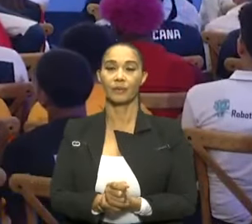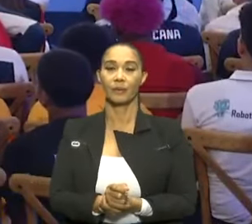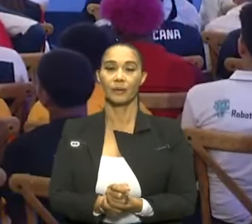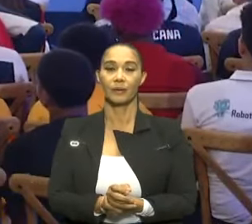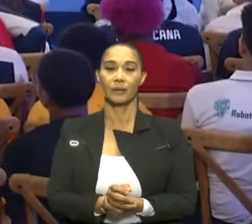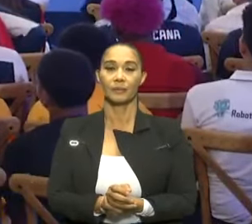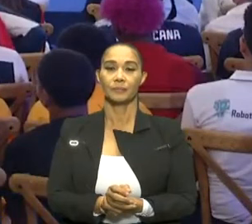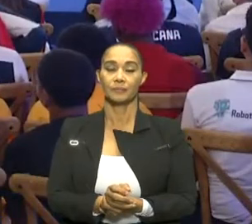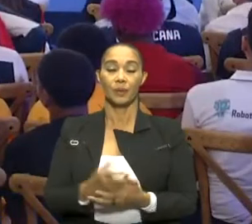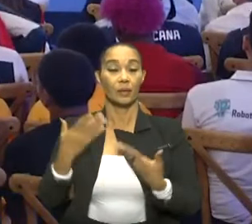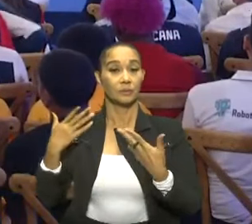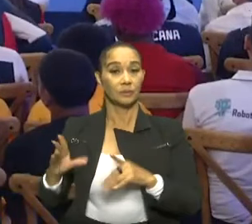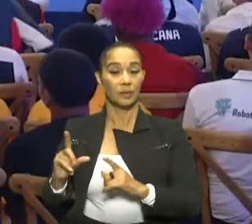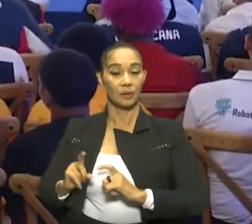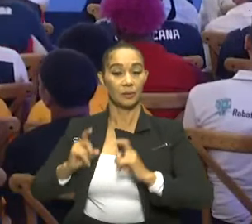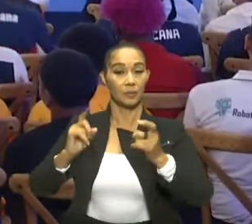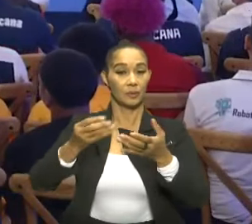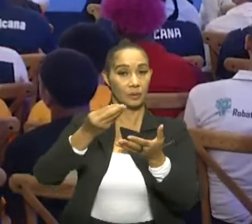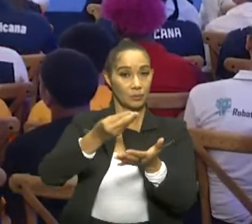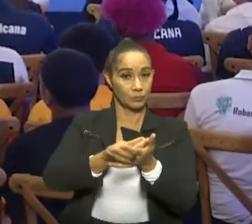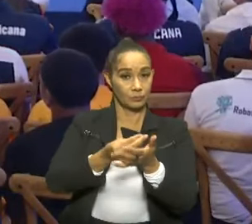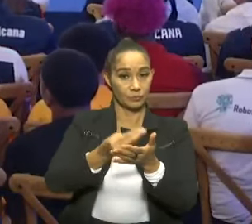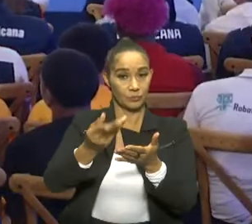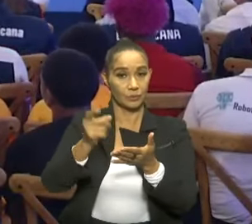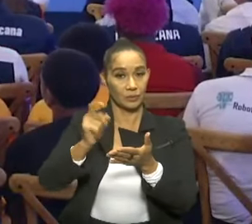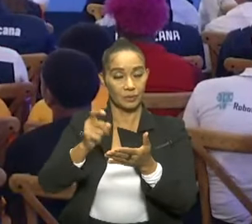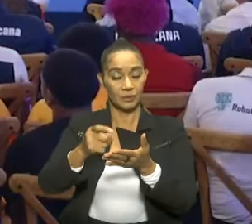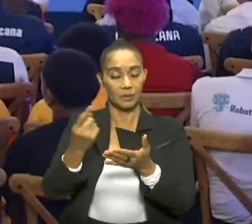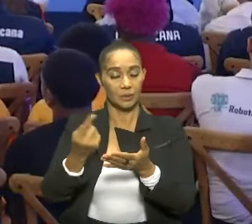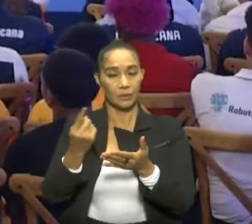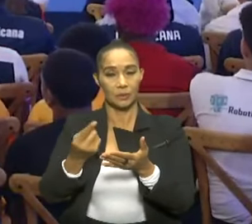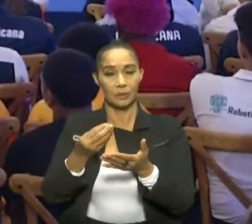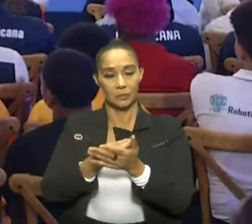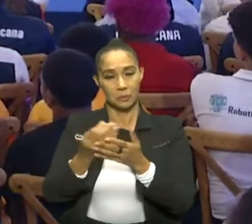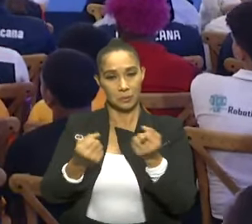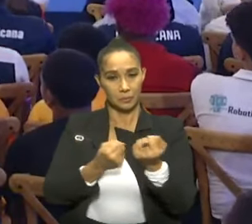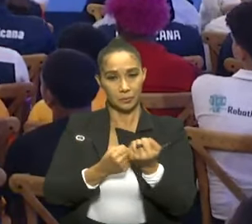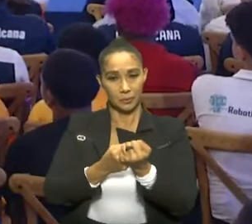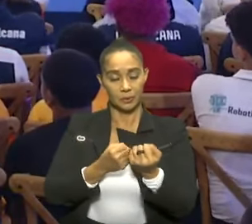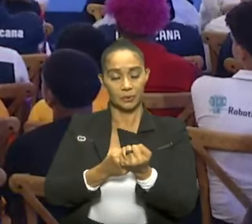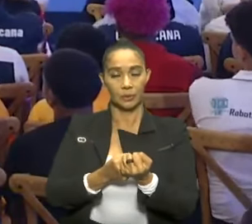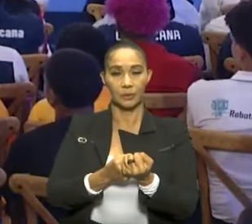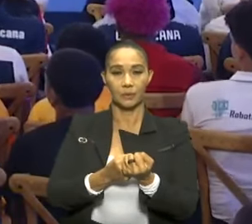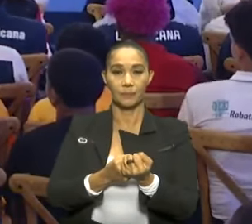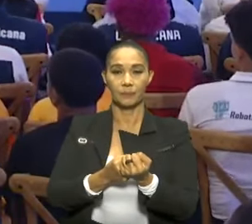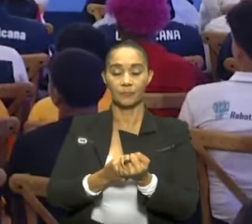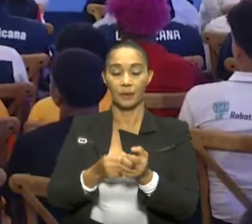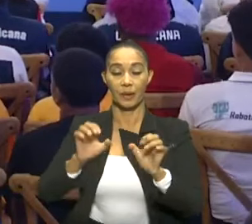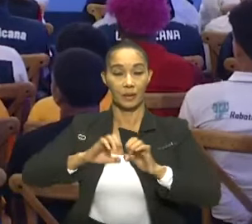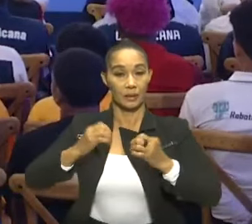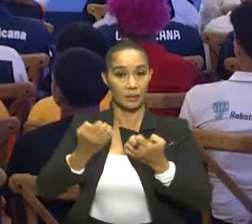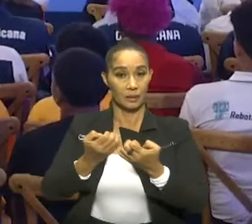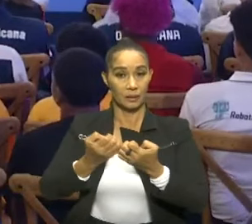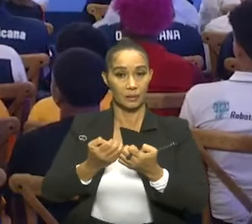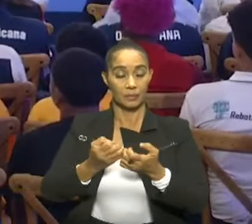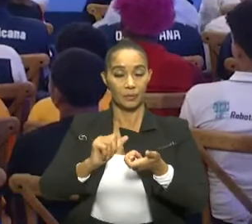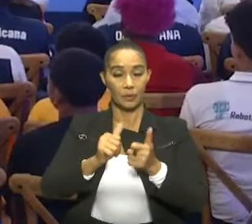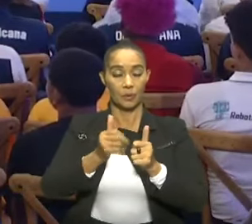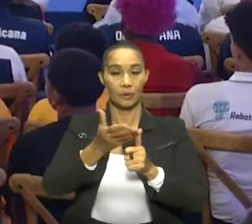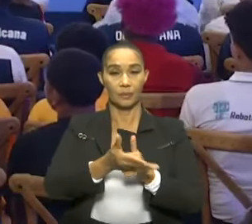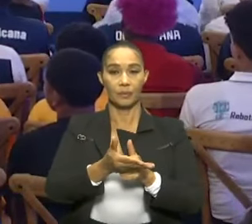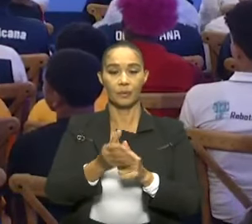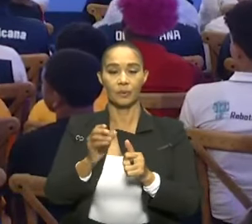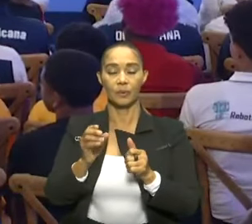Le hemos entregado ya los recursos necesarios, como siempre, al Comité Olímpico. Esto incluye